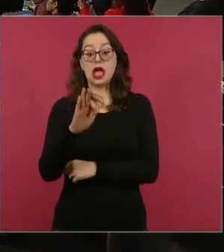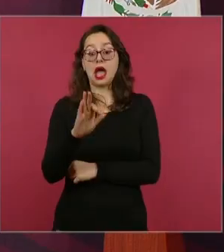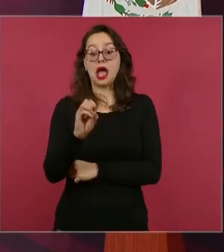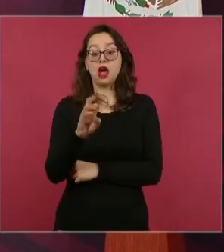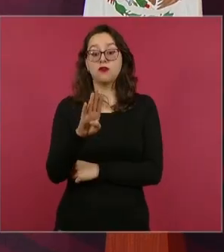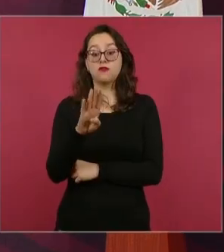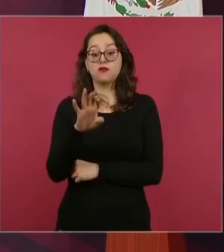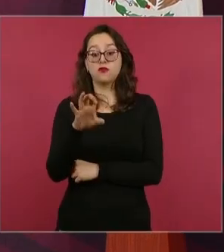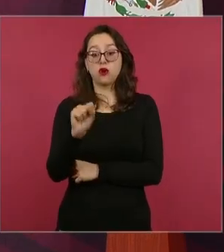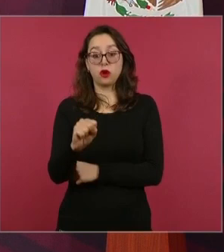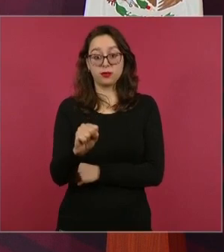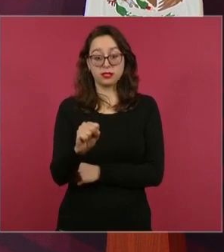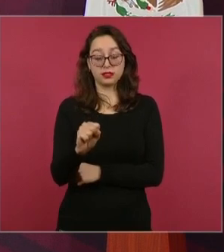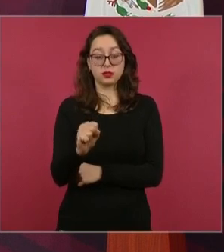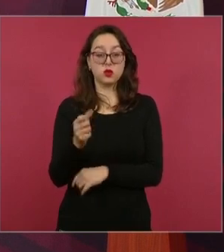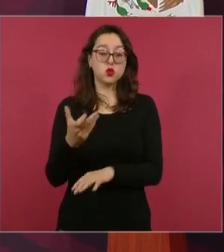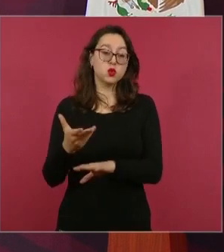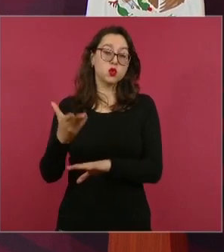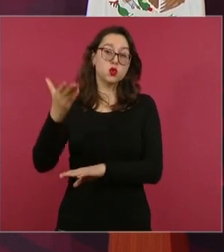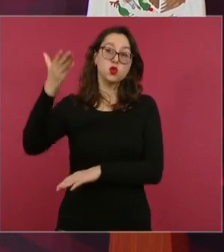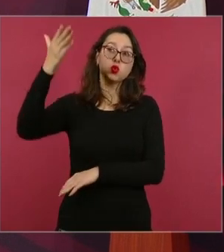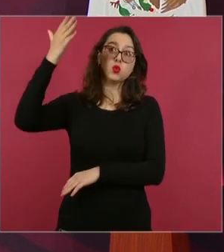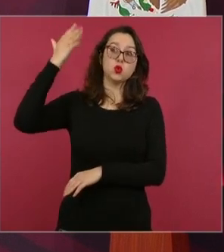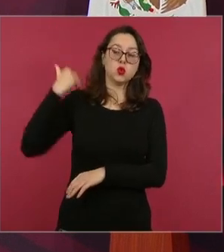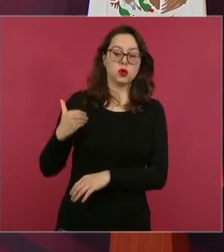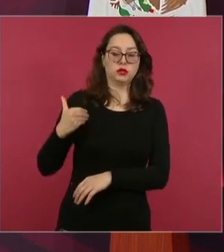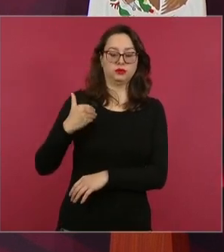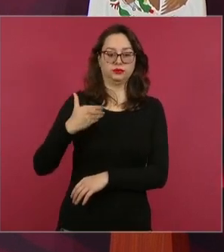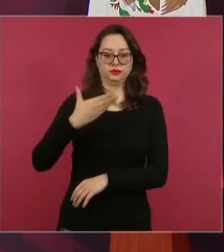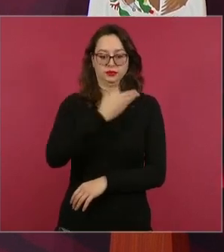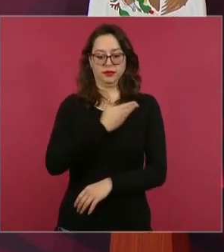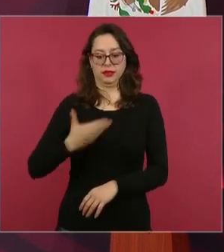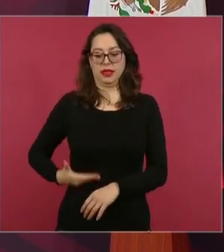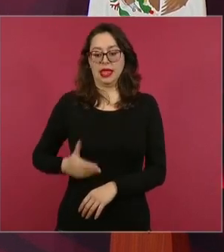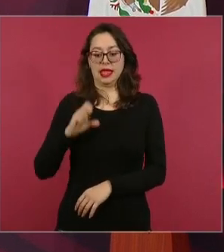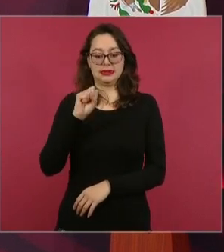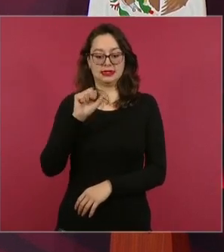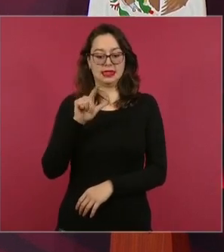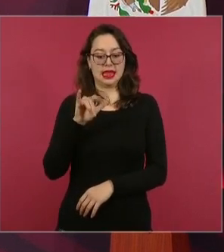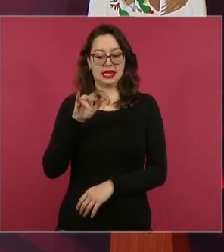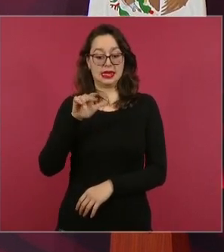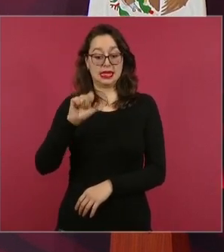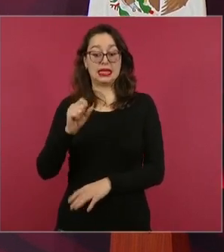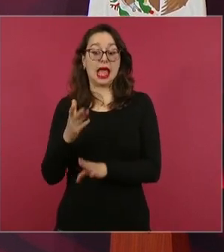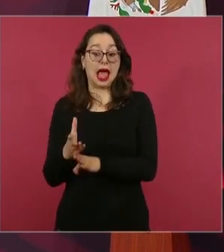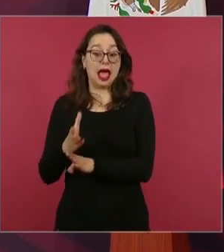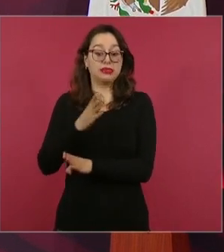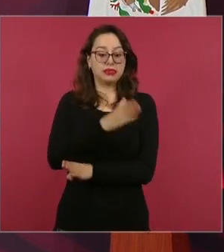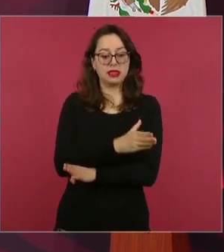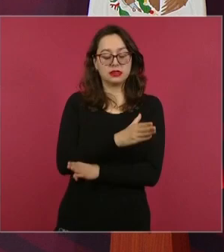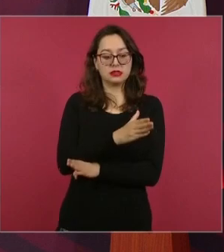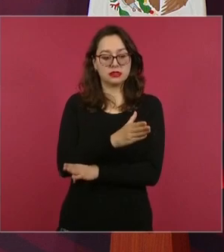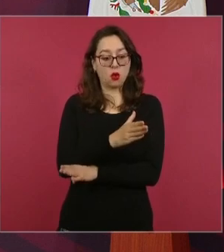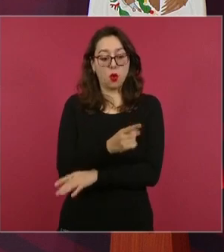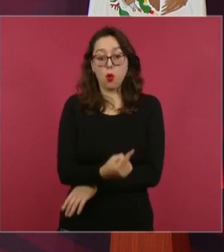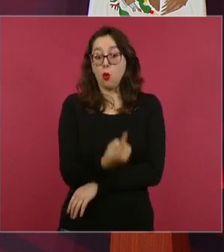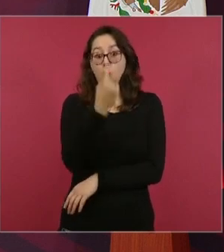era la familia gars garza lagüera garza